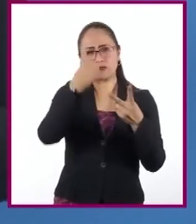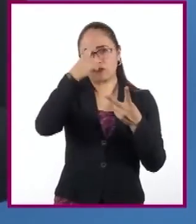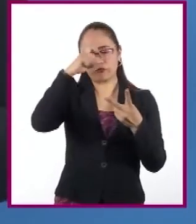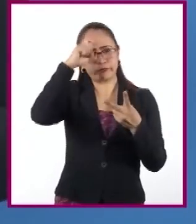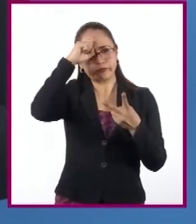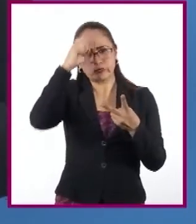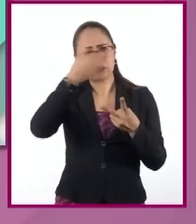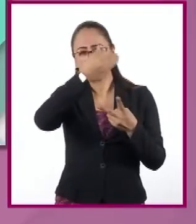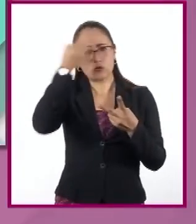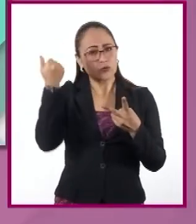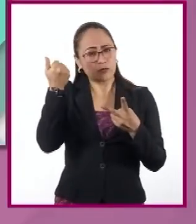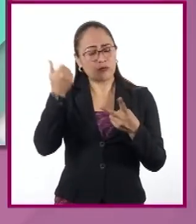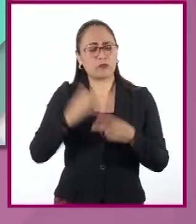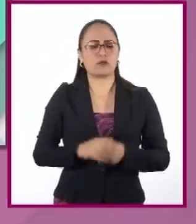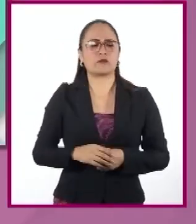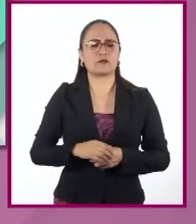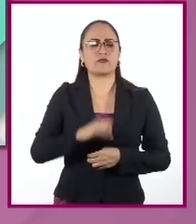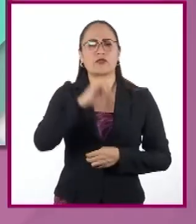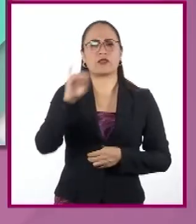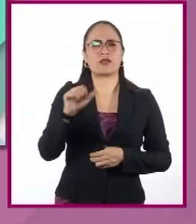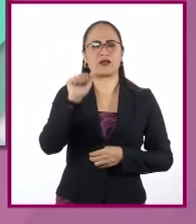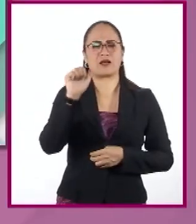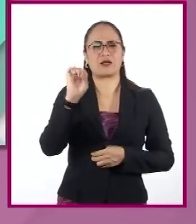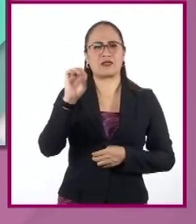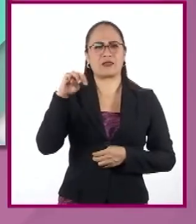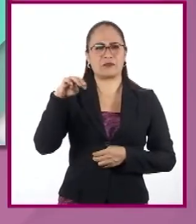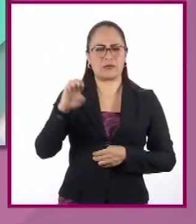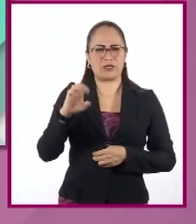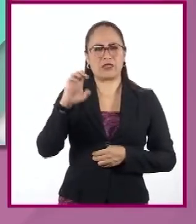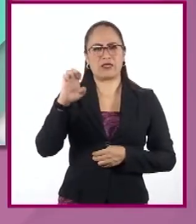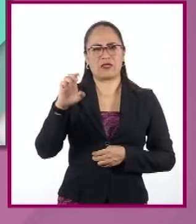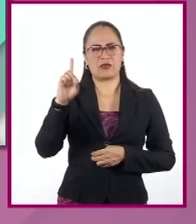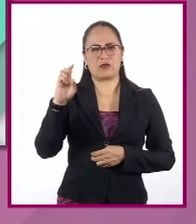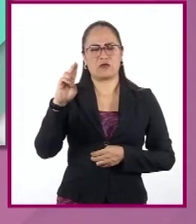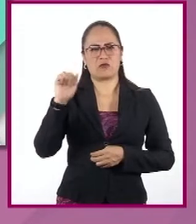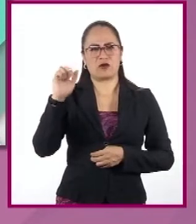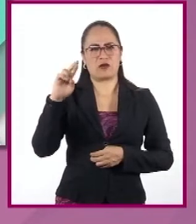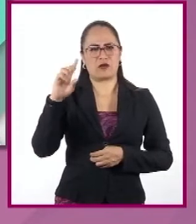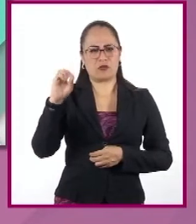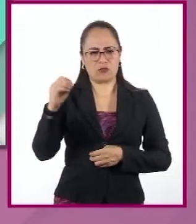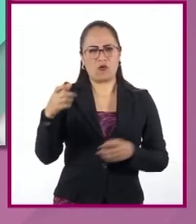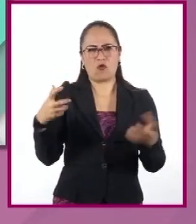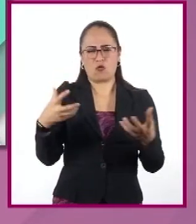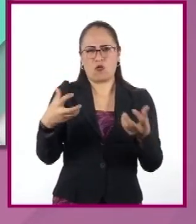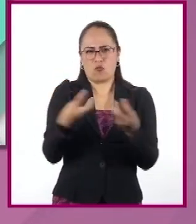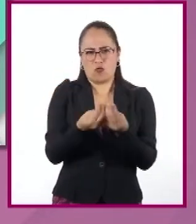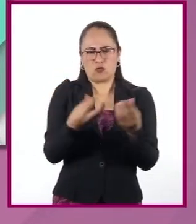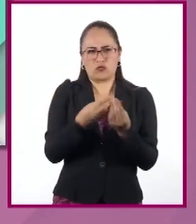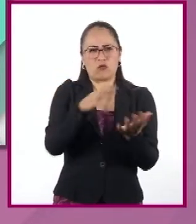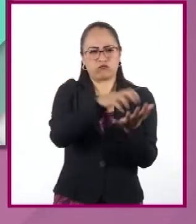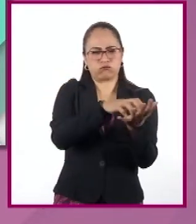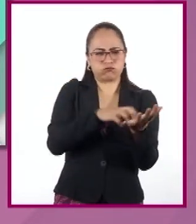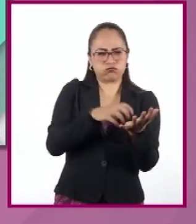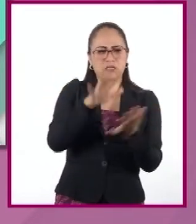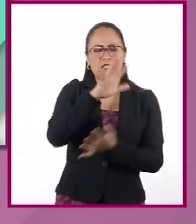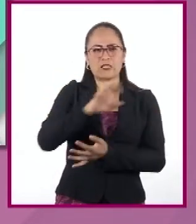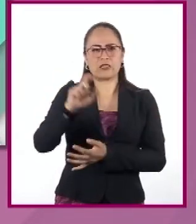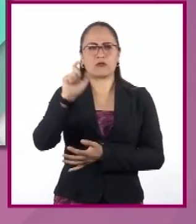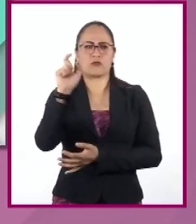incógnitas. Jaime y Eduardo ahorraron juntos 520 pesos. Si Jaime